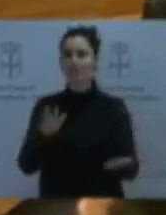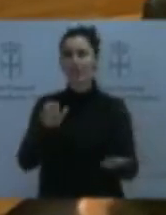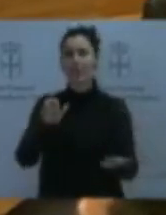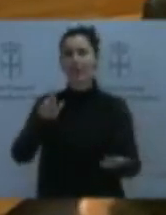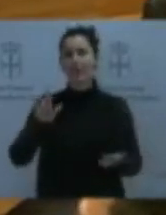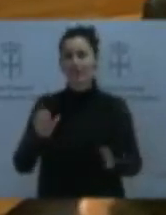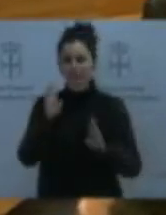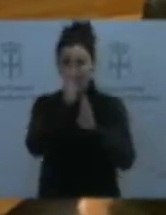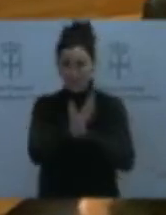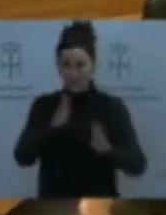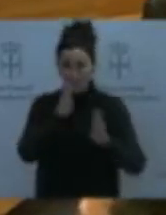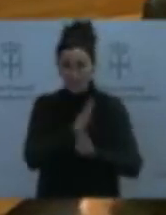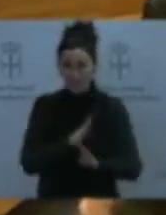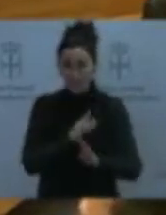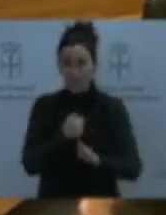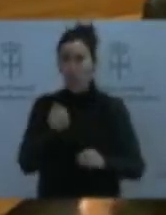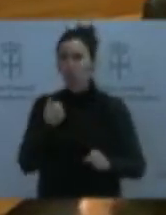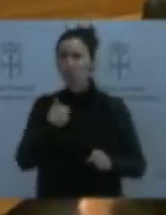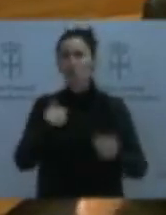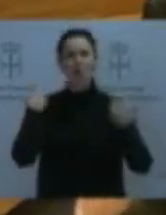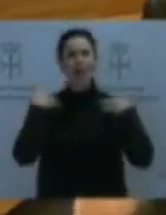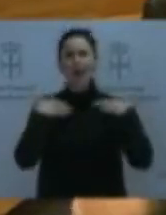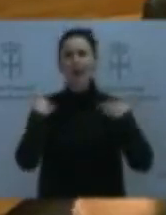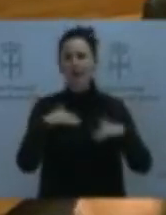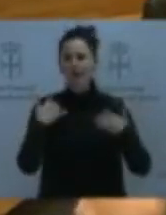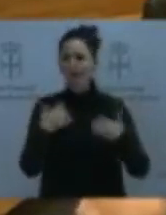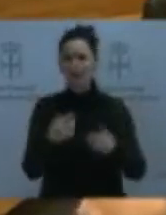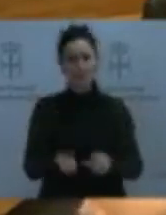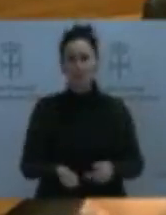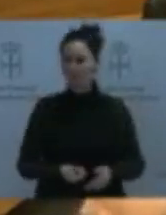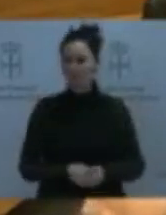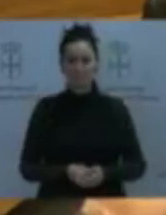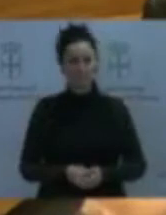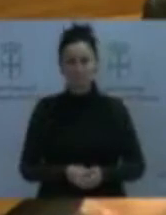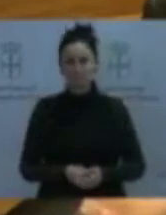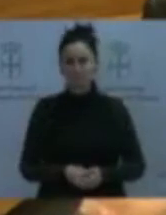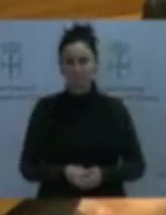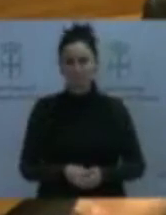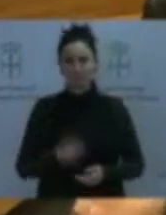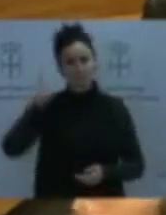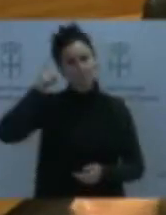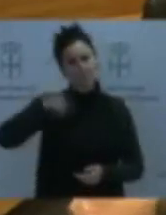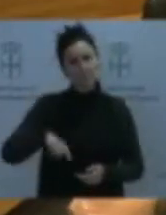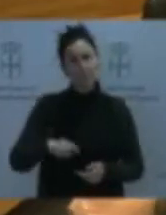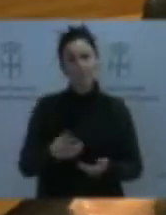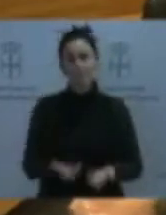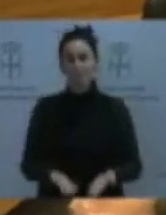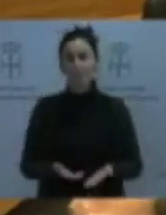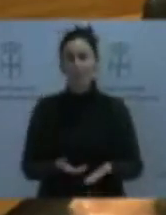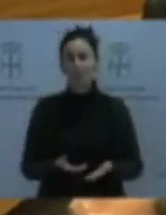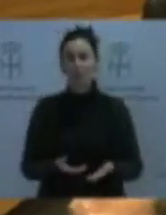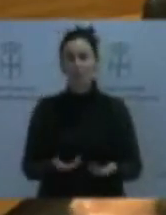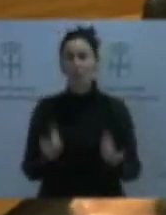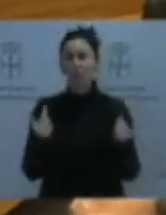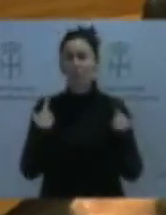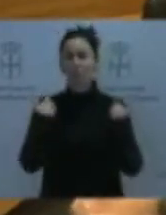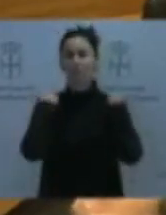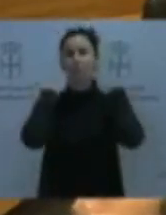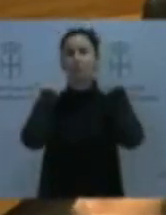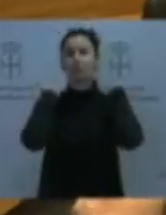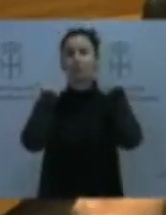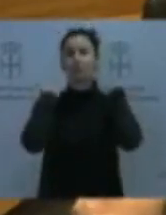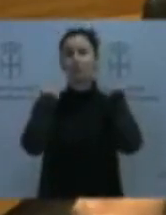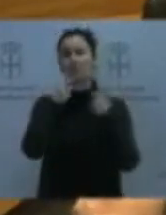supuesto, de que se haga un ERE, y sé que al final, en estas cuestiones, quienes más lo padecen, lamentablemente, son los trabajadores. Pero no me pida a mí